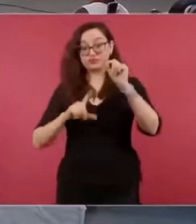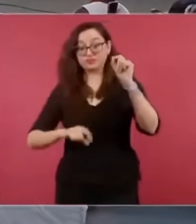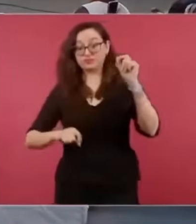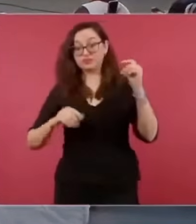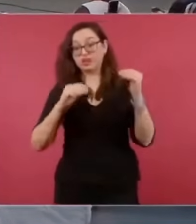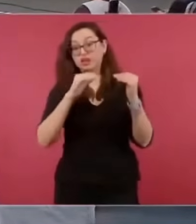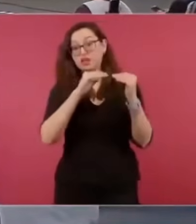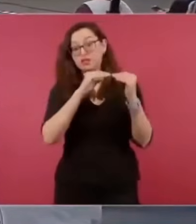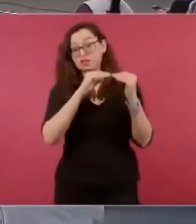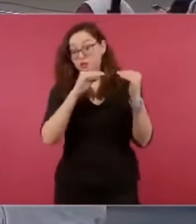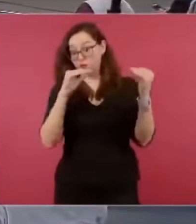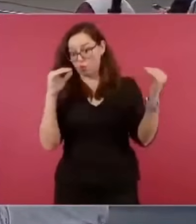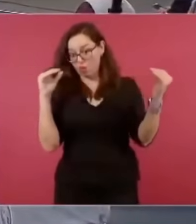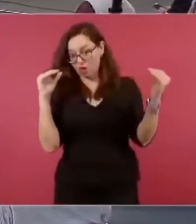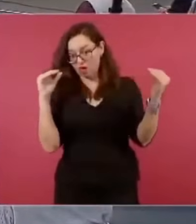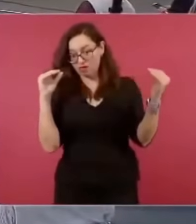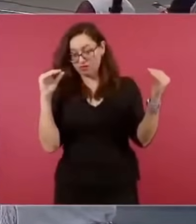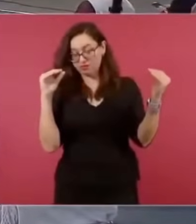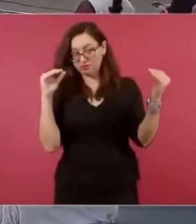colonia